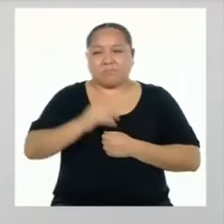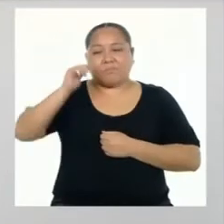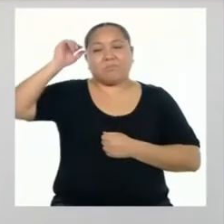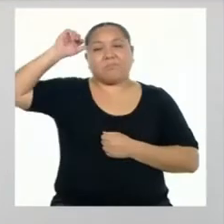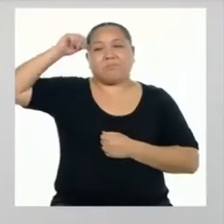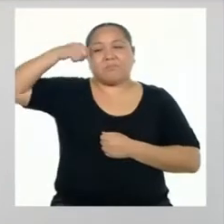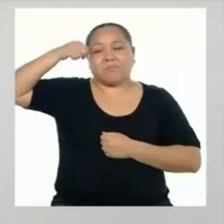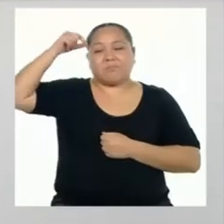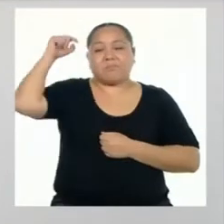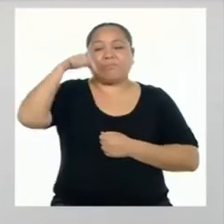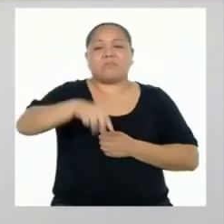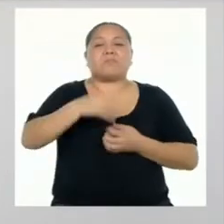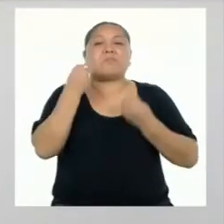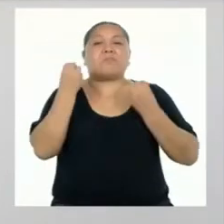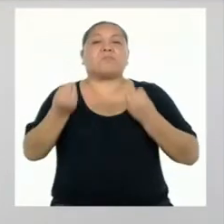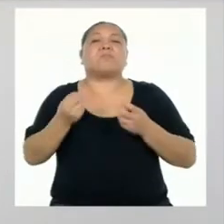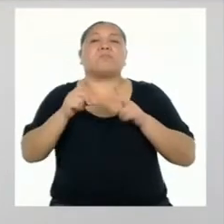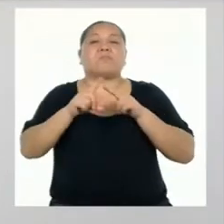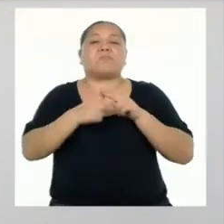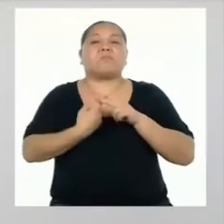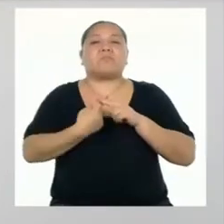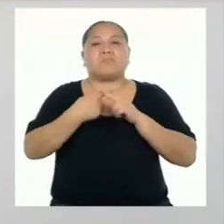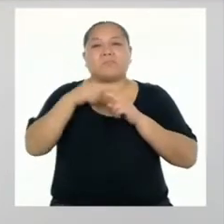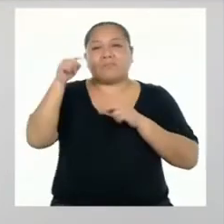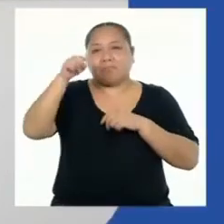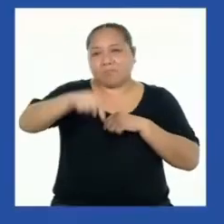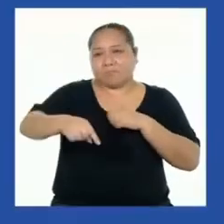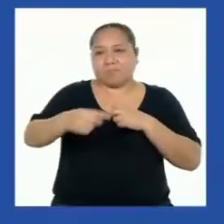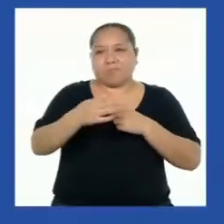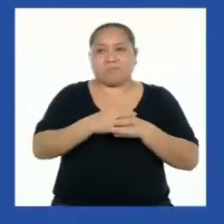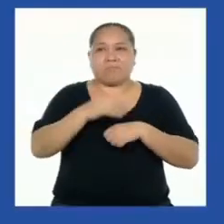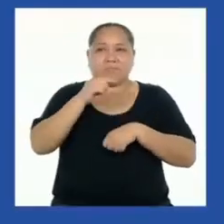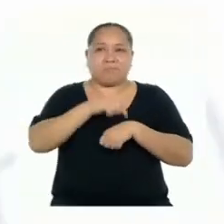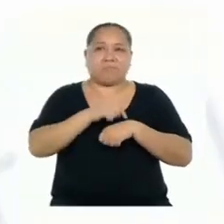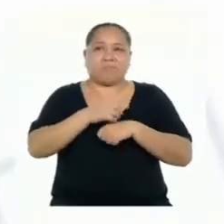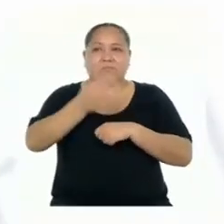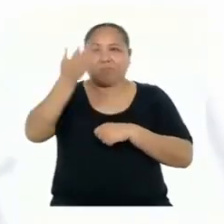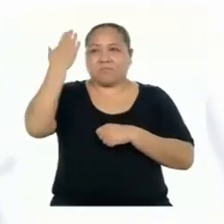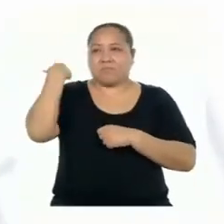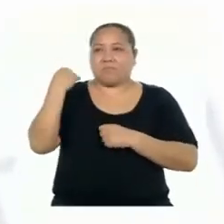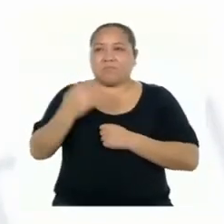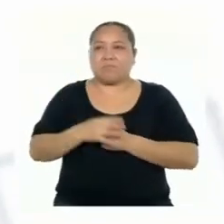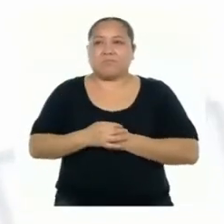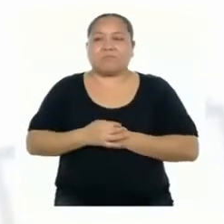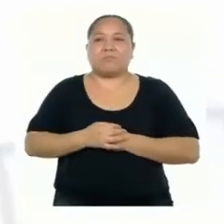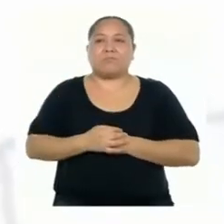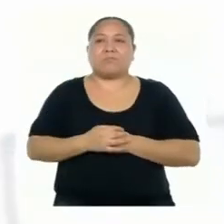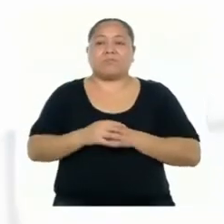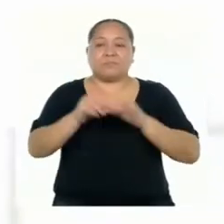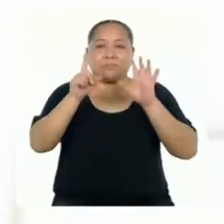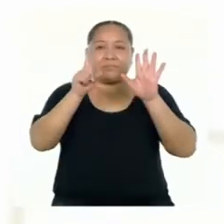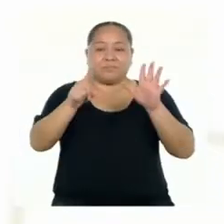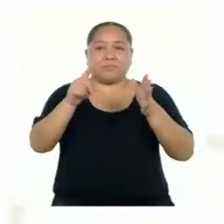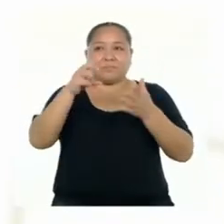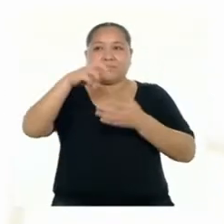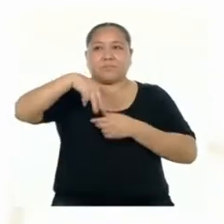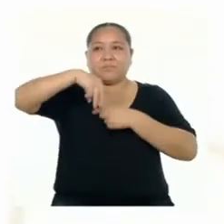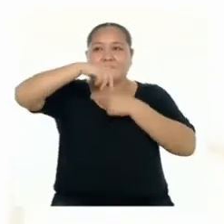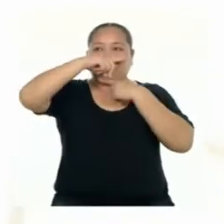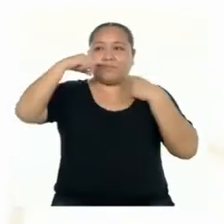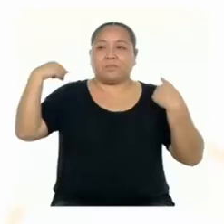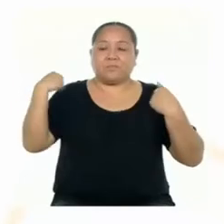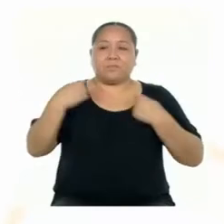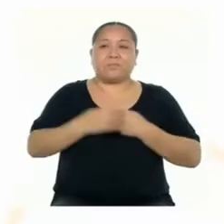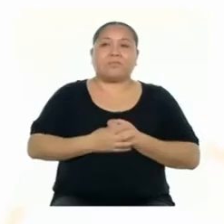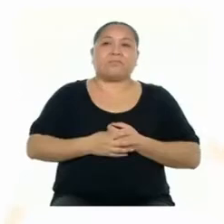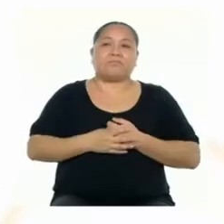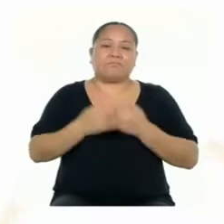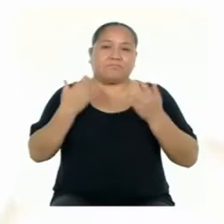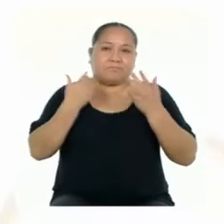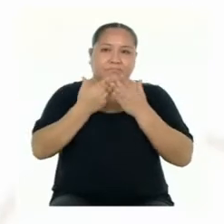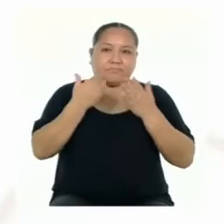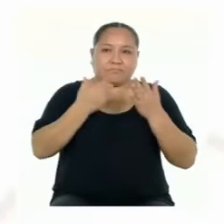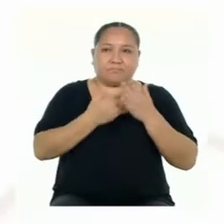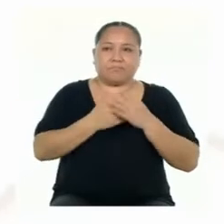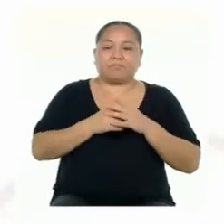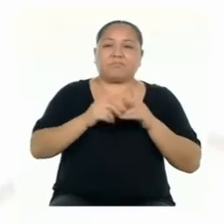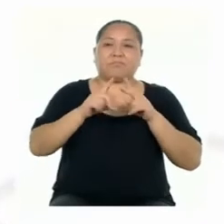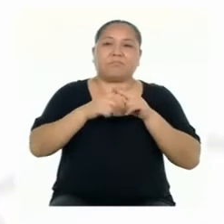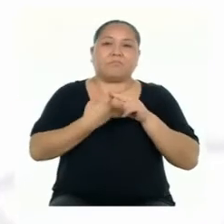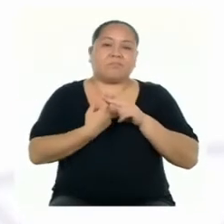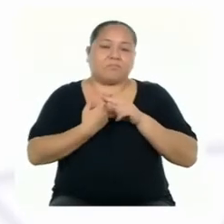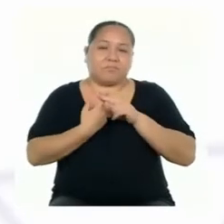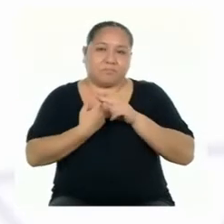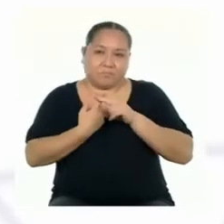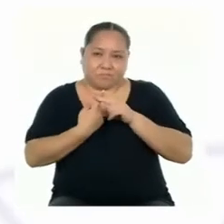recordar cómo es que empezó todo este asunto. El 6 de marzo, bastante cerca al inicio del